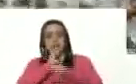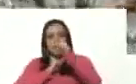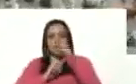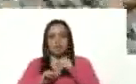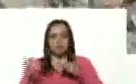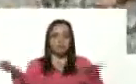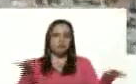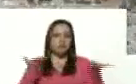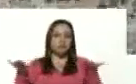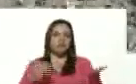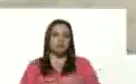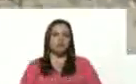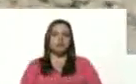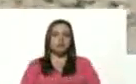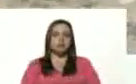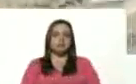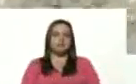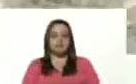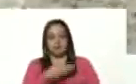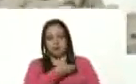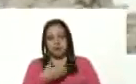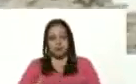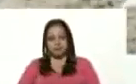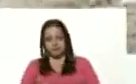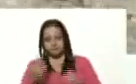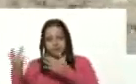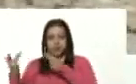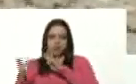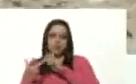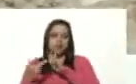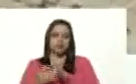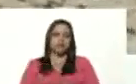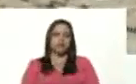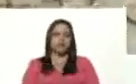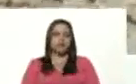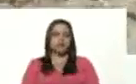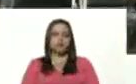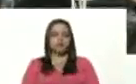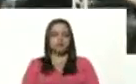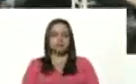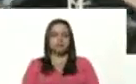los servicios. Bueno, presidente, adelante.